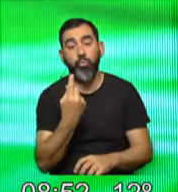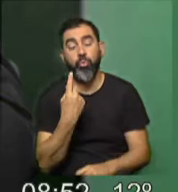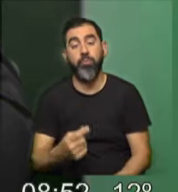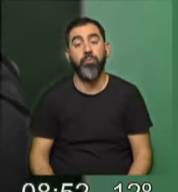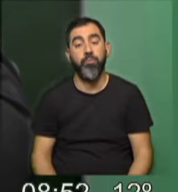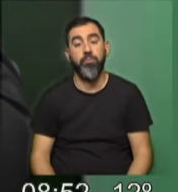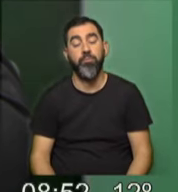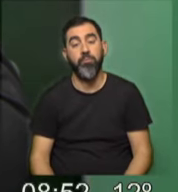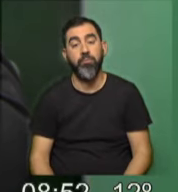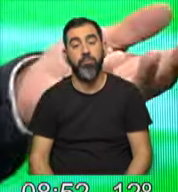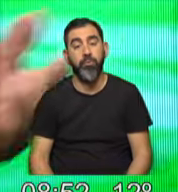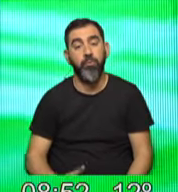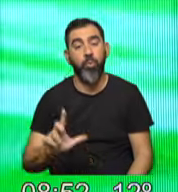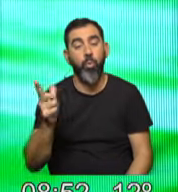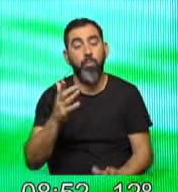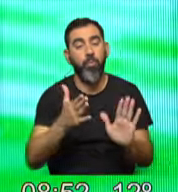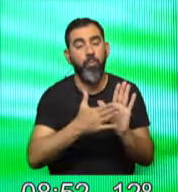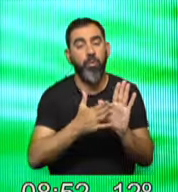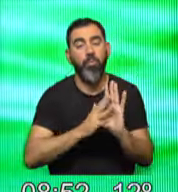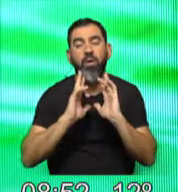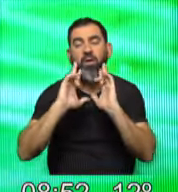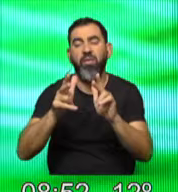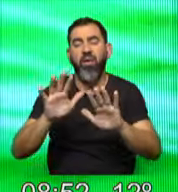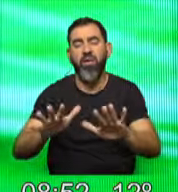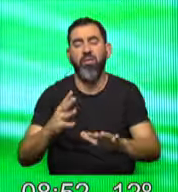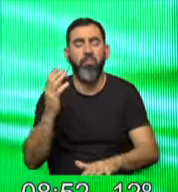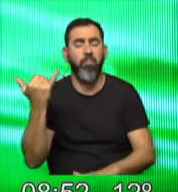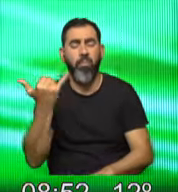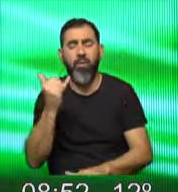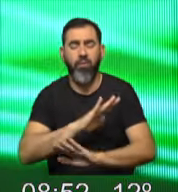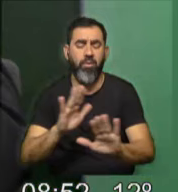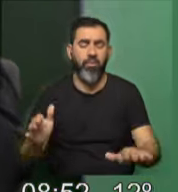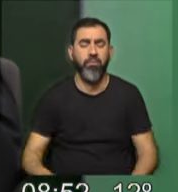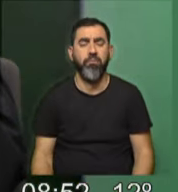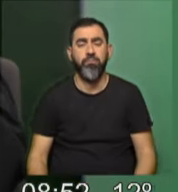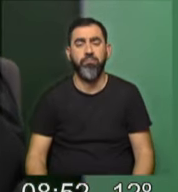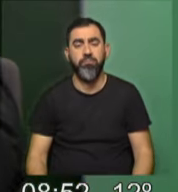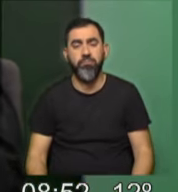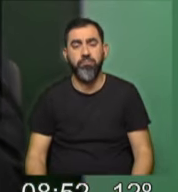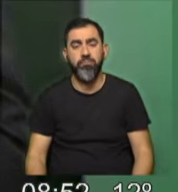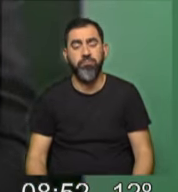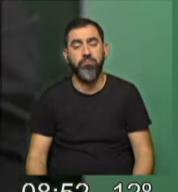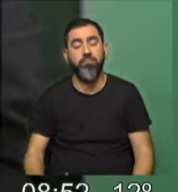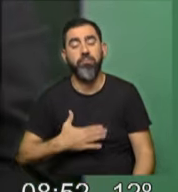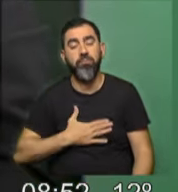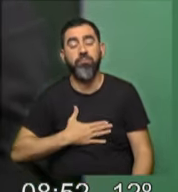hay no hay ninguna evidencia que pueda sostener eso que para mí es una tontería directamente gracias audala Un gusto Hasta pronto